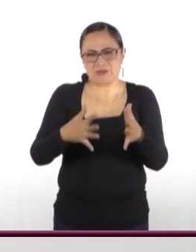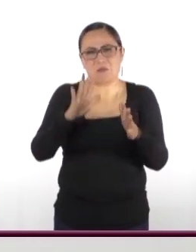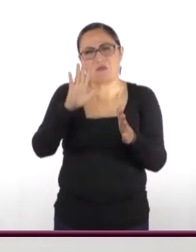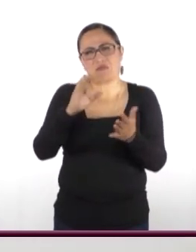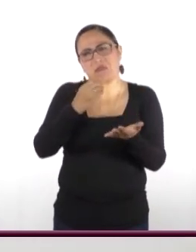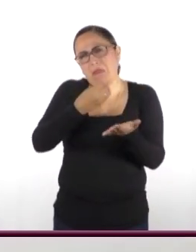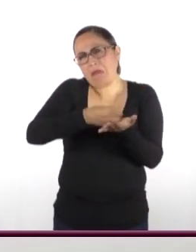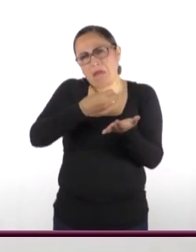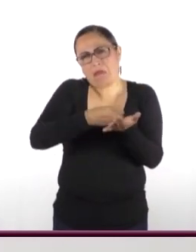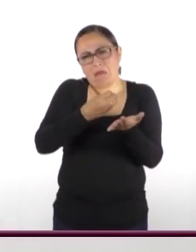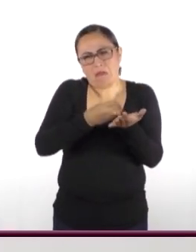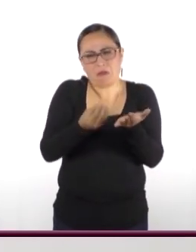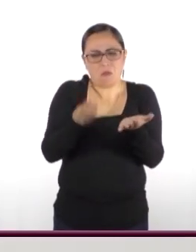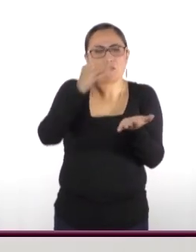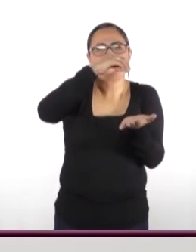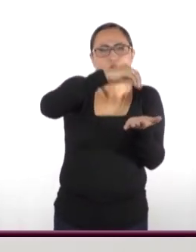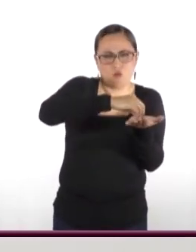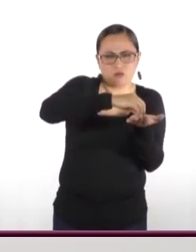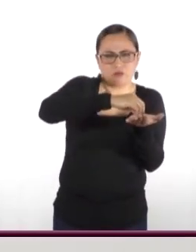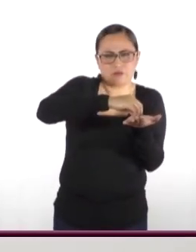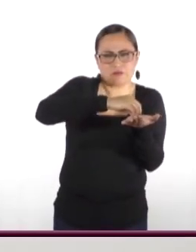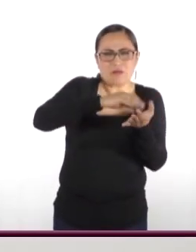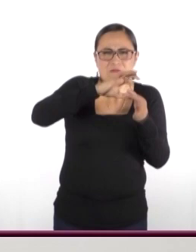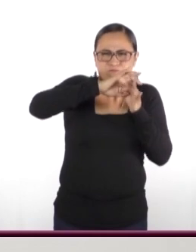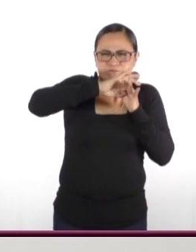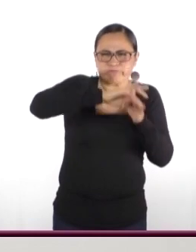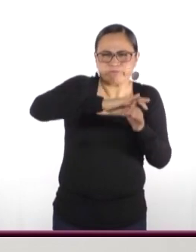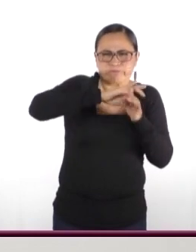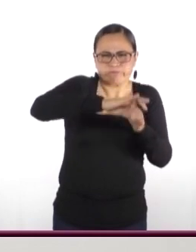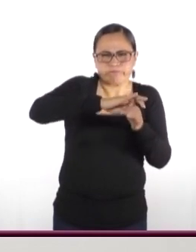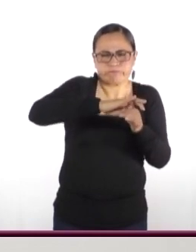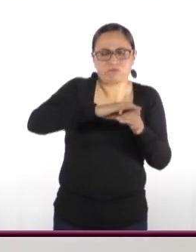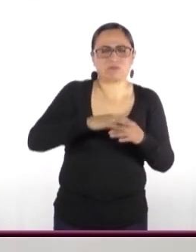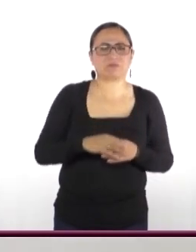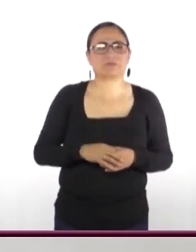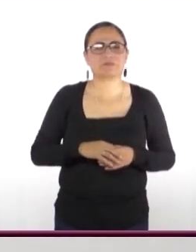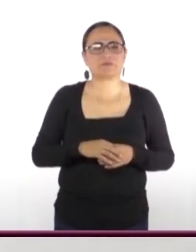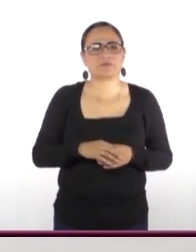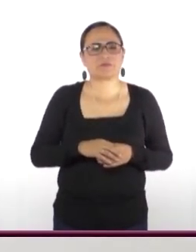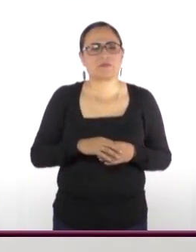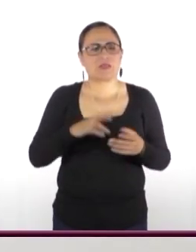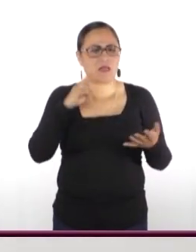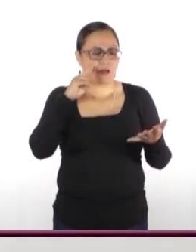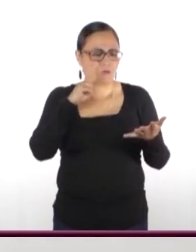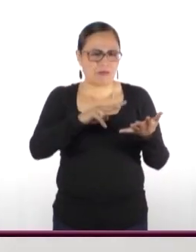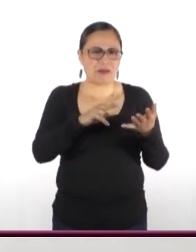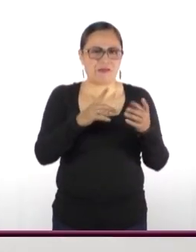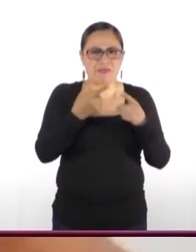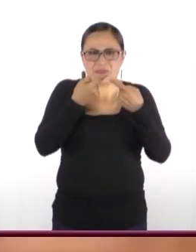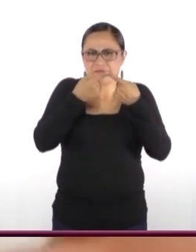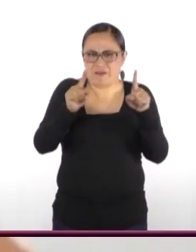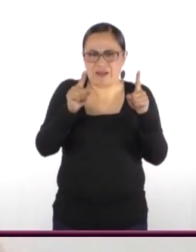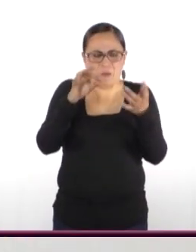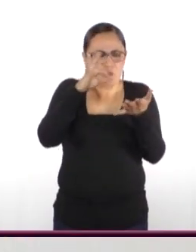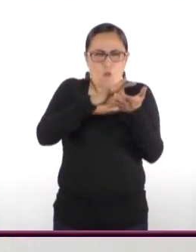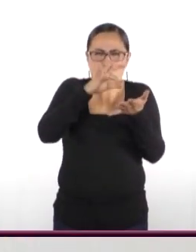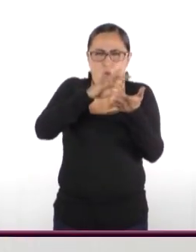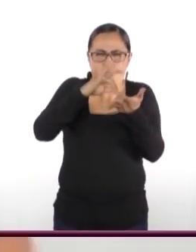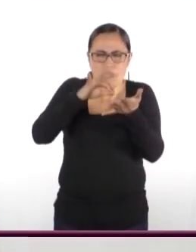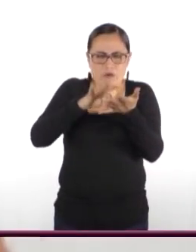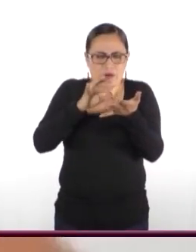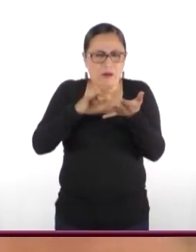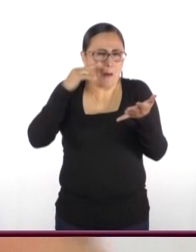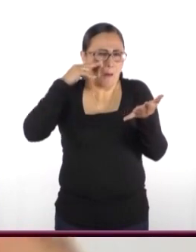metal pesado, como por ejemplo el oro, simplemente para que la interacción sea un poco más fuerte y entonces digamos que se intensifique